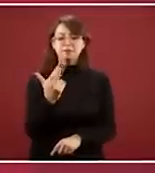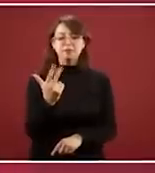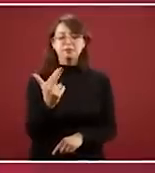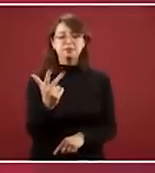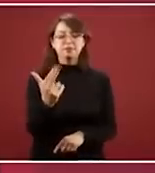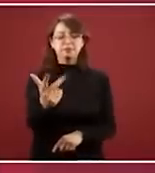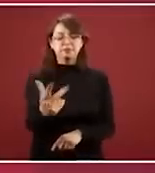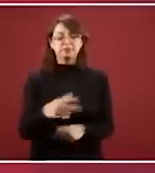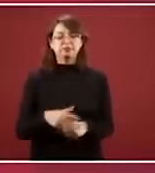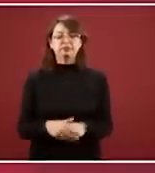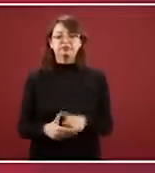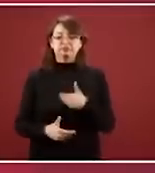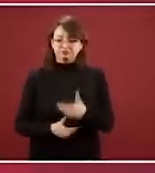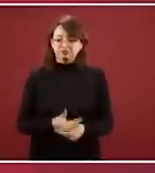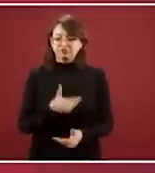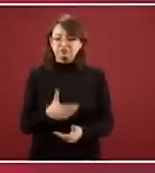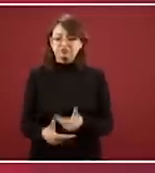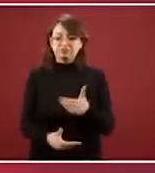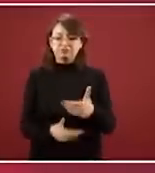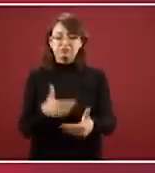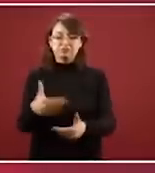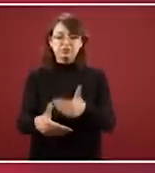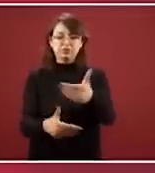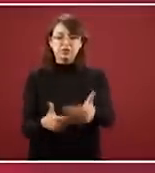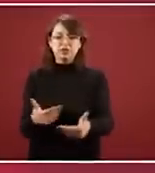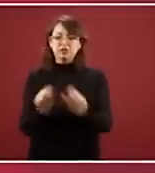cada vez más el sistema